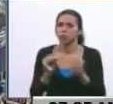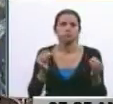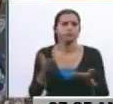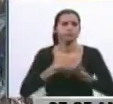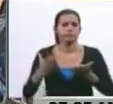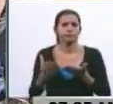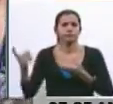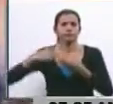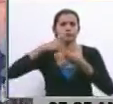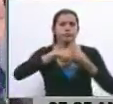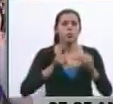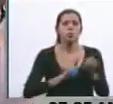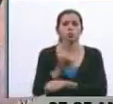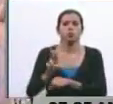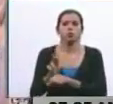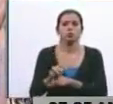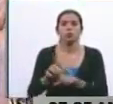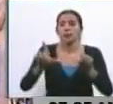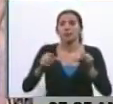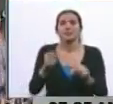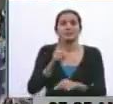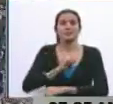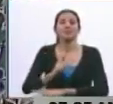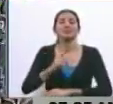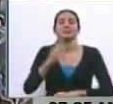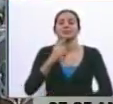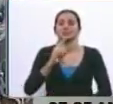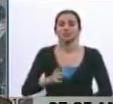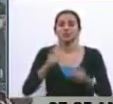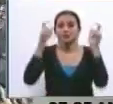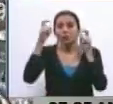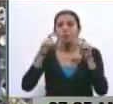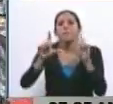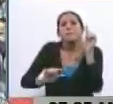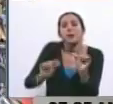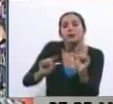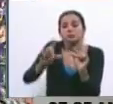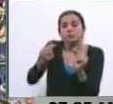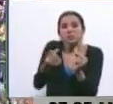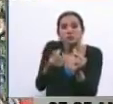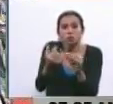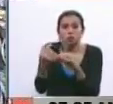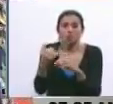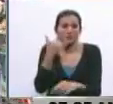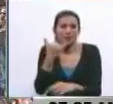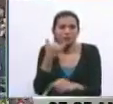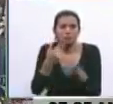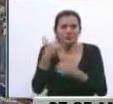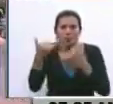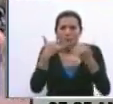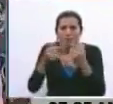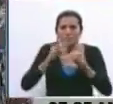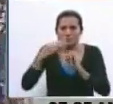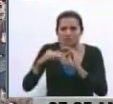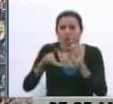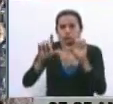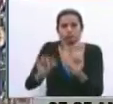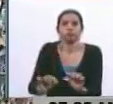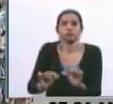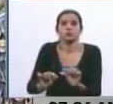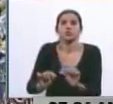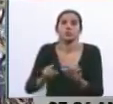Y su primera medida fue rebajar las tarifas. Su primera medida bajó el 20% y eso nos convirtió en la primera operadora